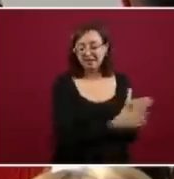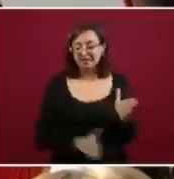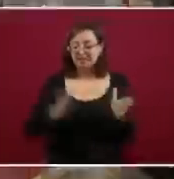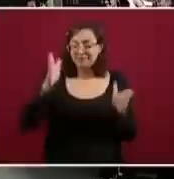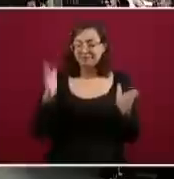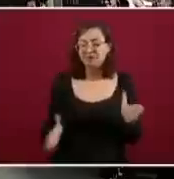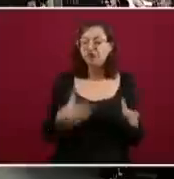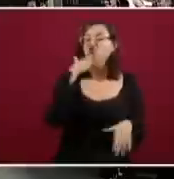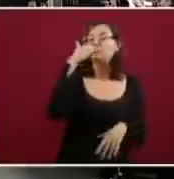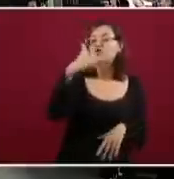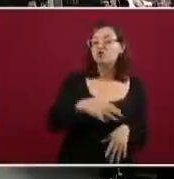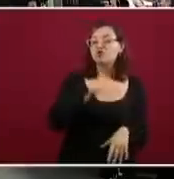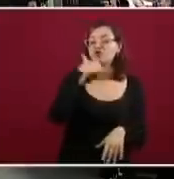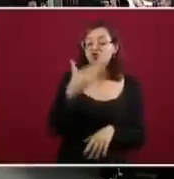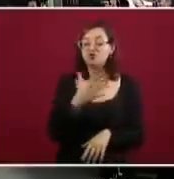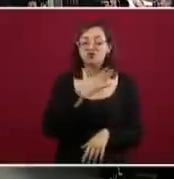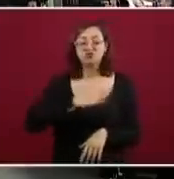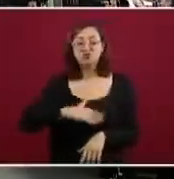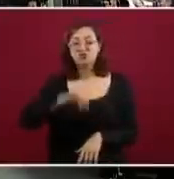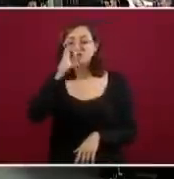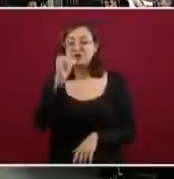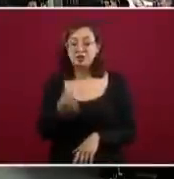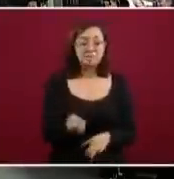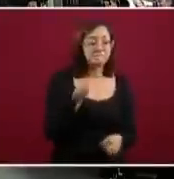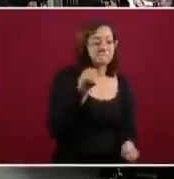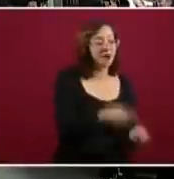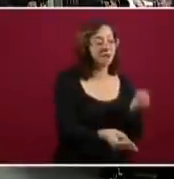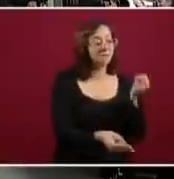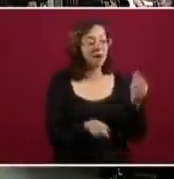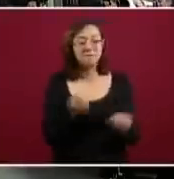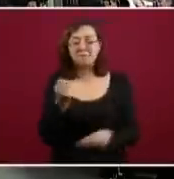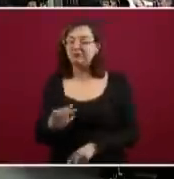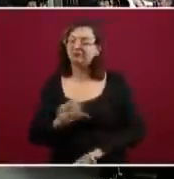de corrupción de injusticias de privilegios